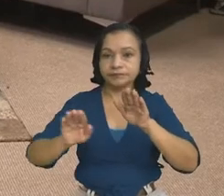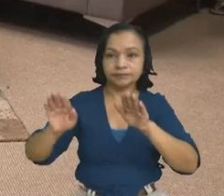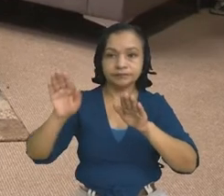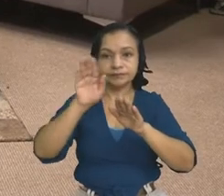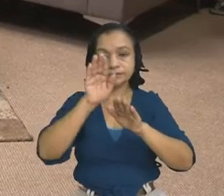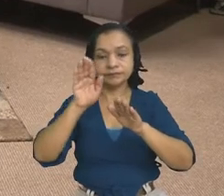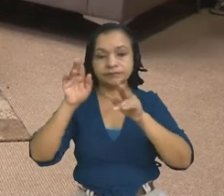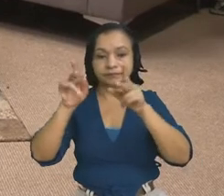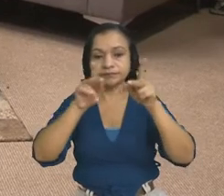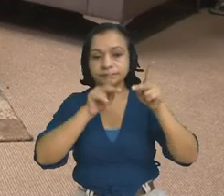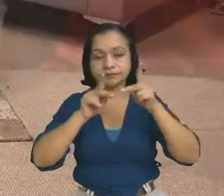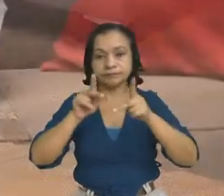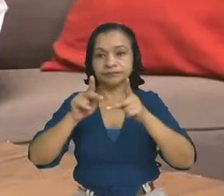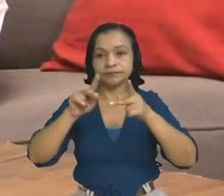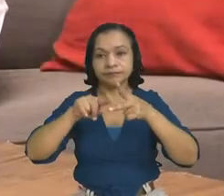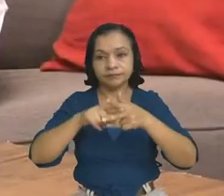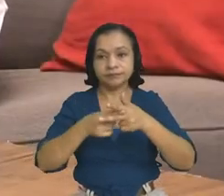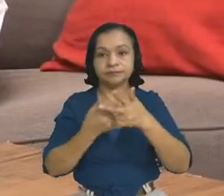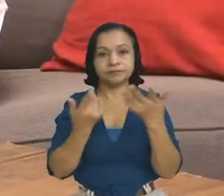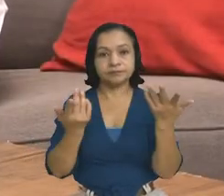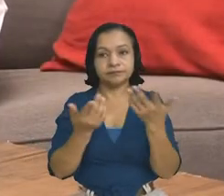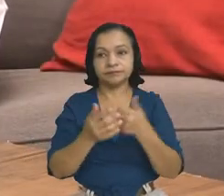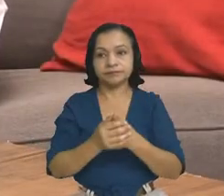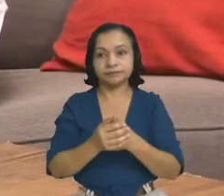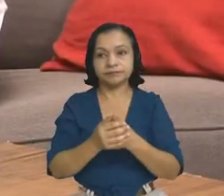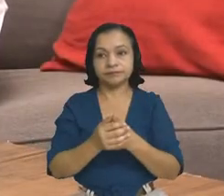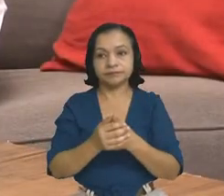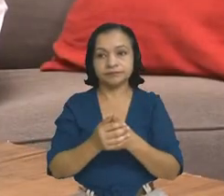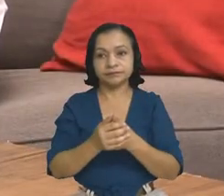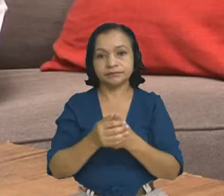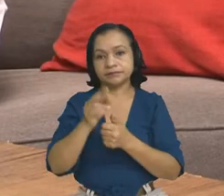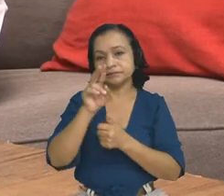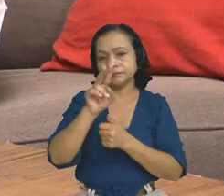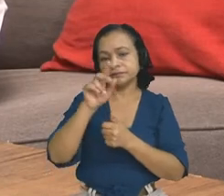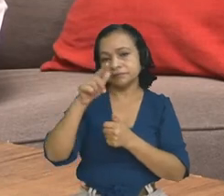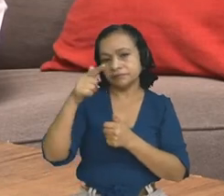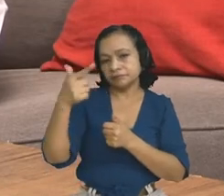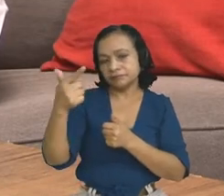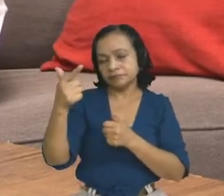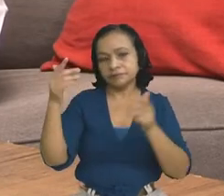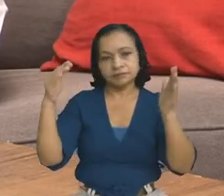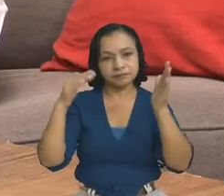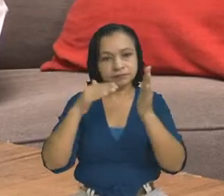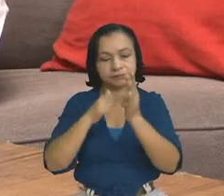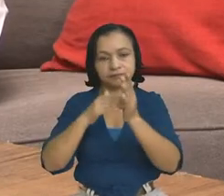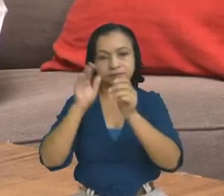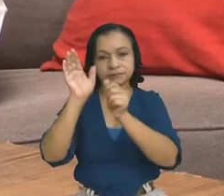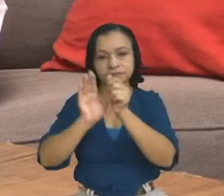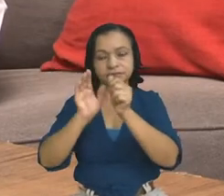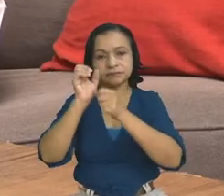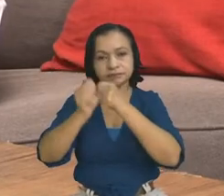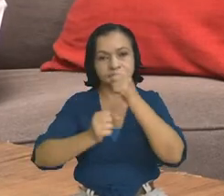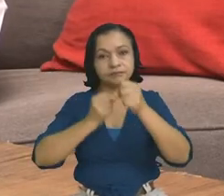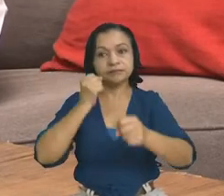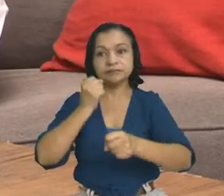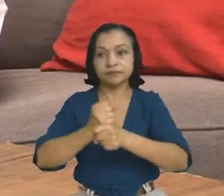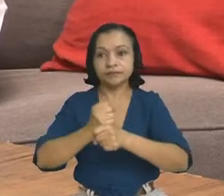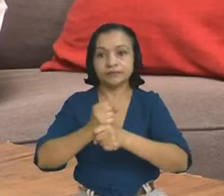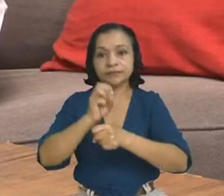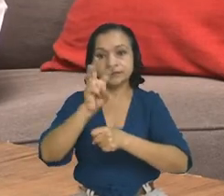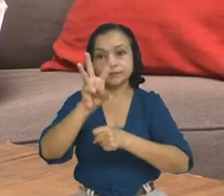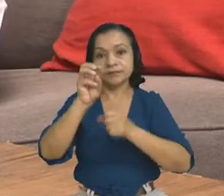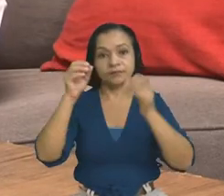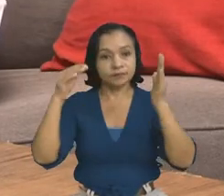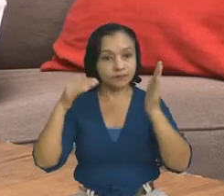de consultas de lo que estamos realizando hasta ahora. Normalmente teníamos un promedio de 27.000 consultas anuales. La aspiración ahora es de 30.000